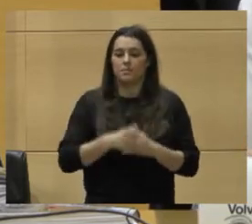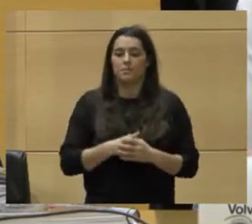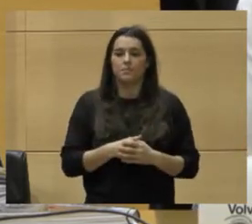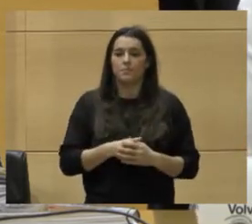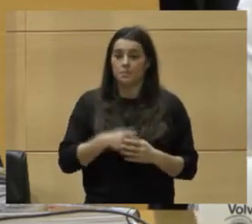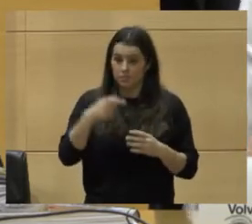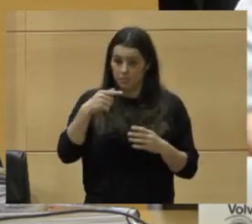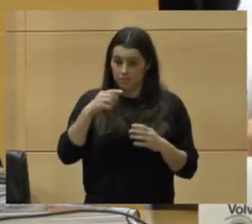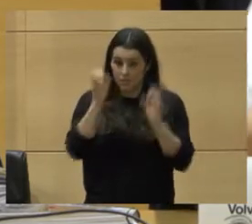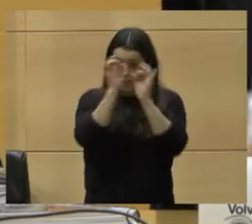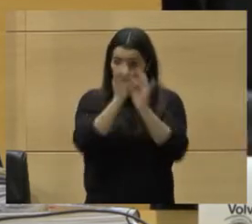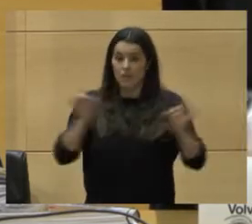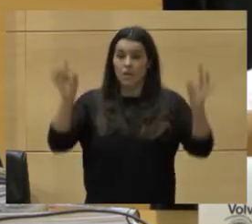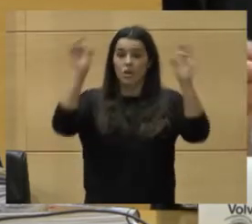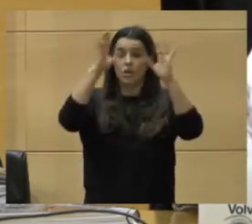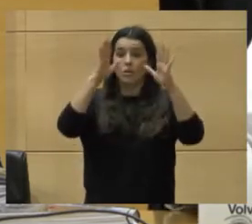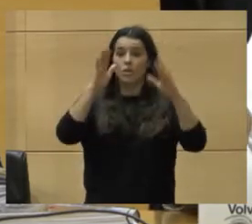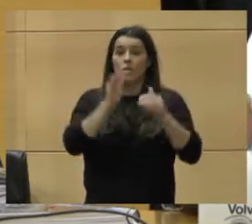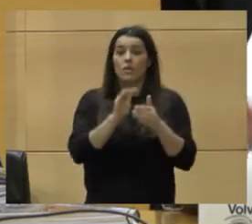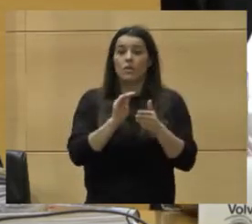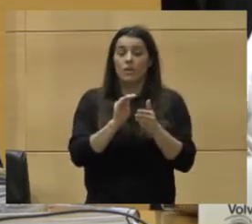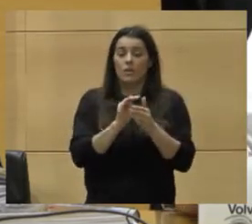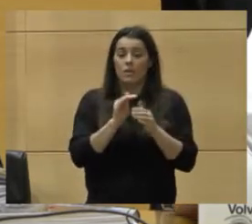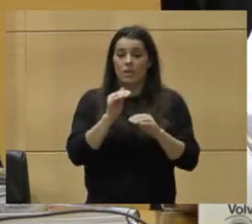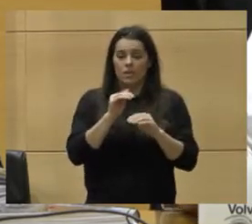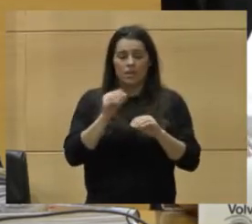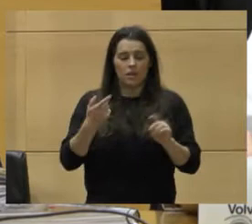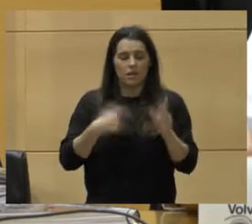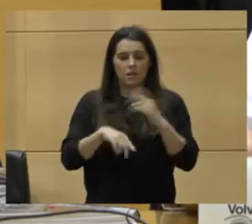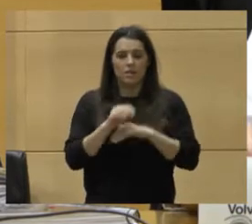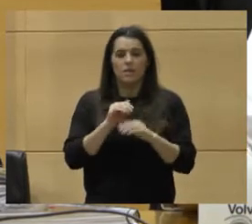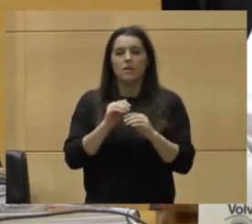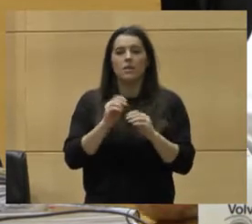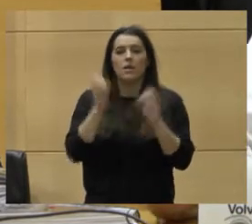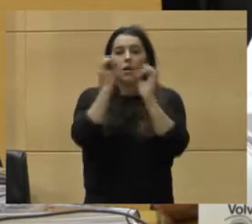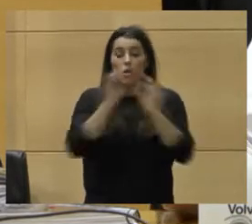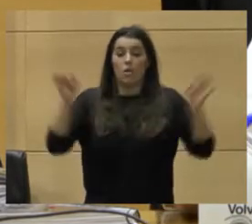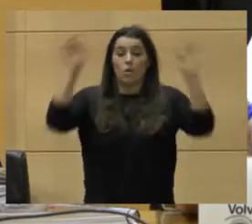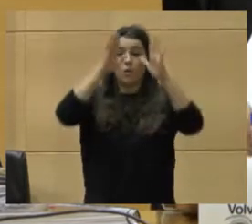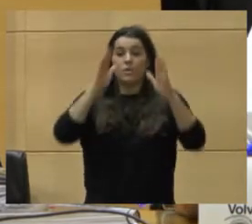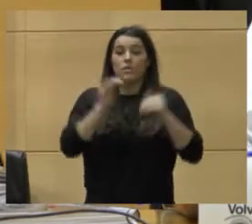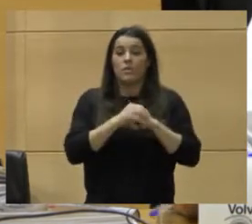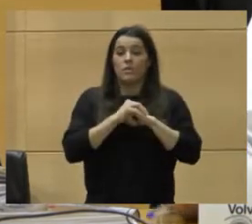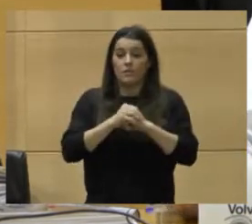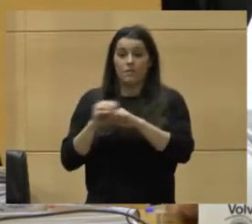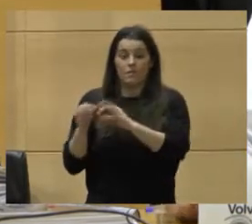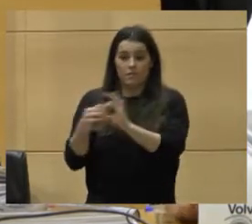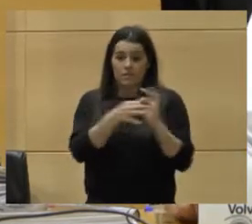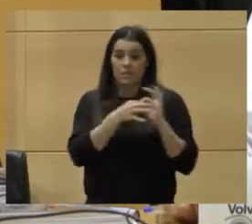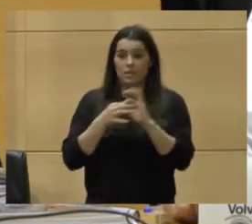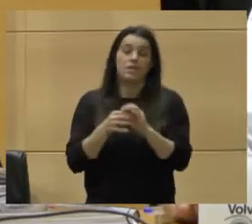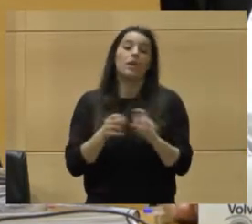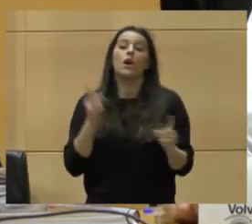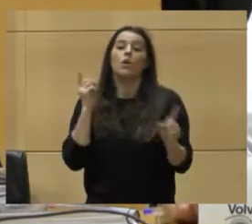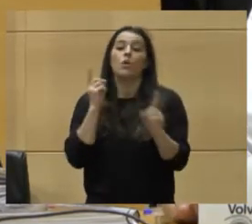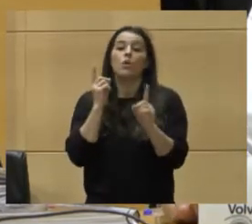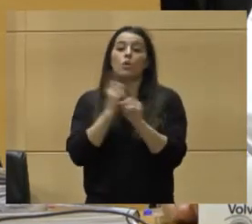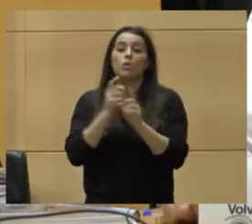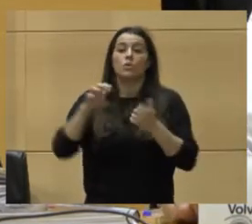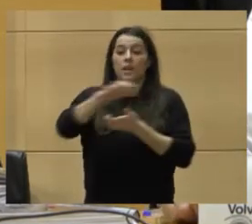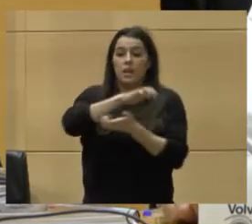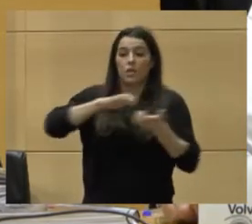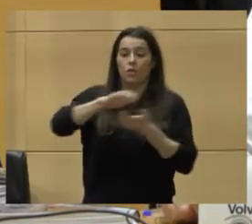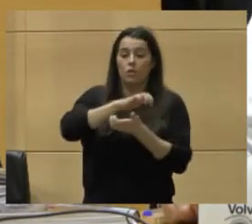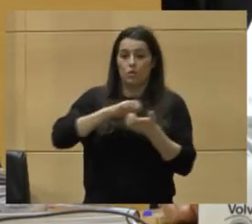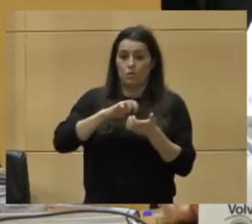modelo social como supuso en un primer lugar la posibilidad del enfrentamiento contra aquellos que controlaban el doming